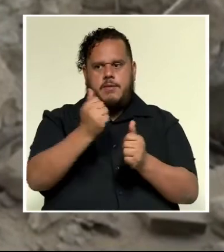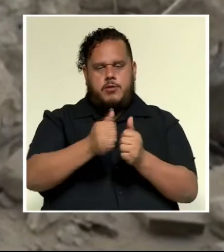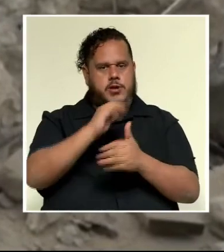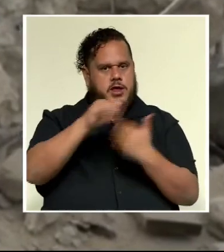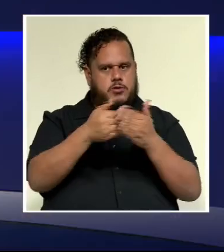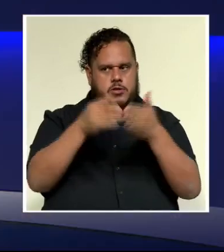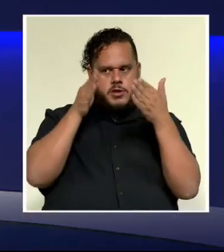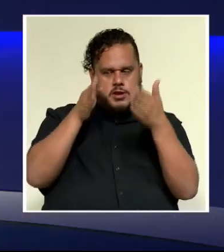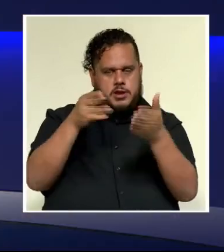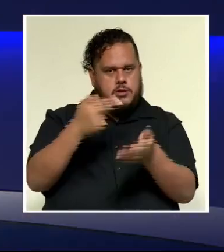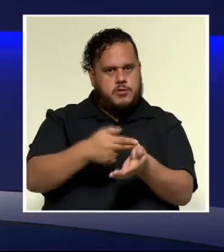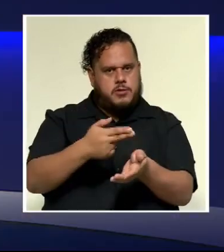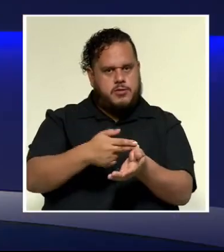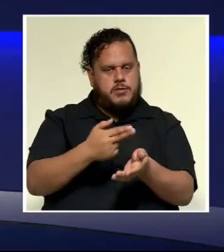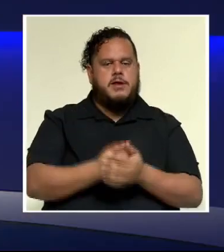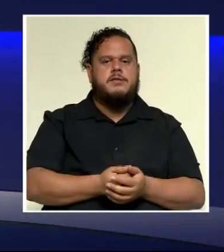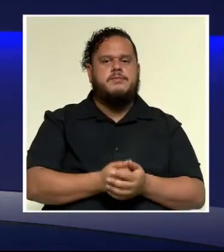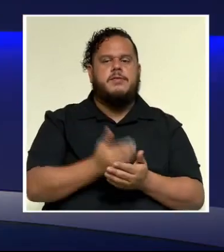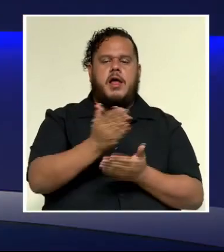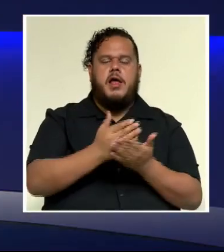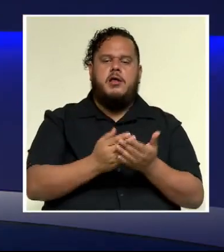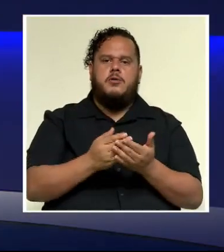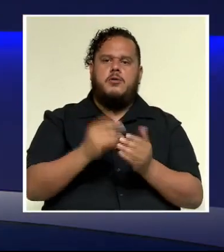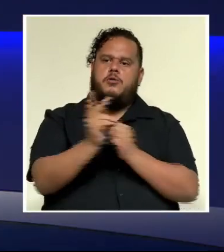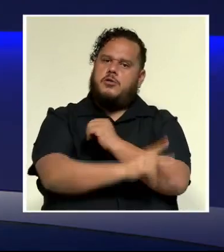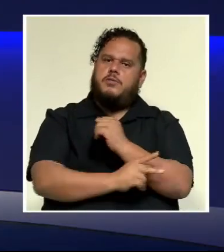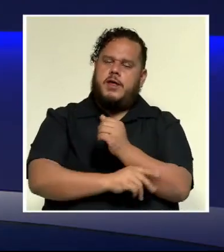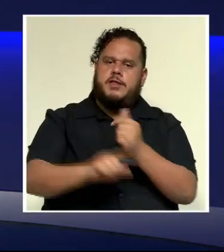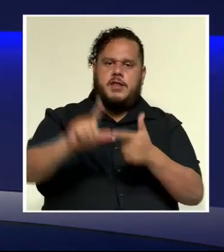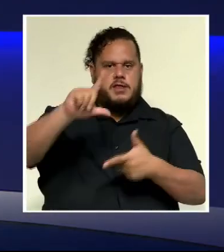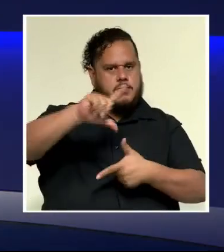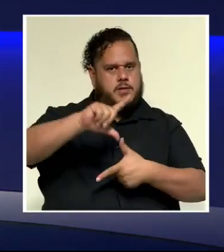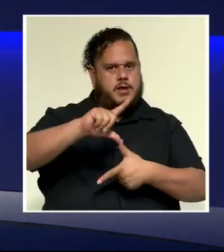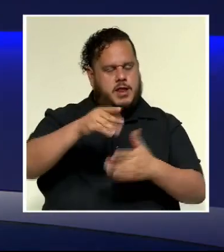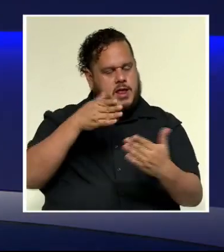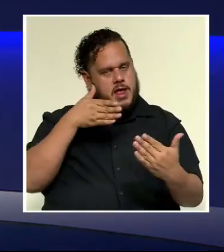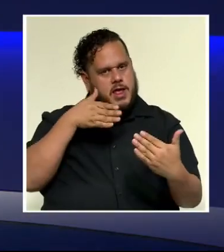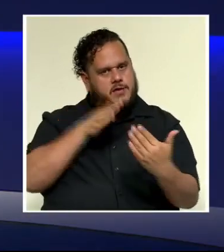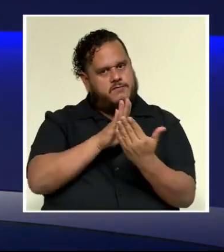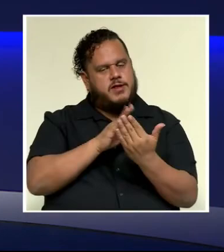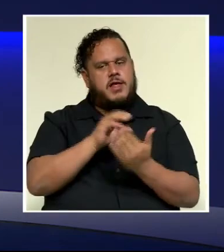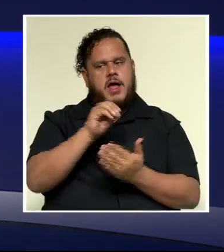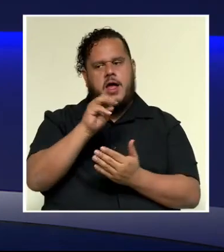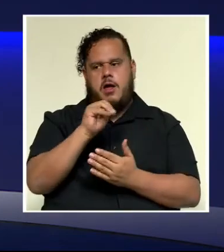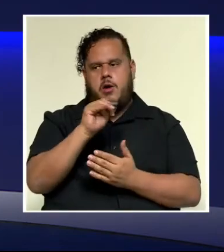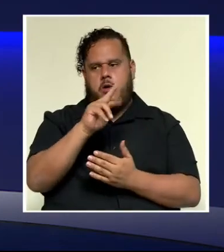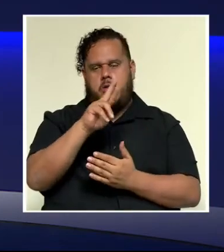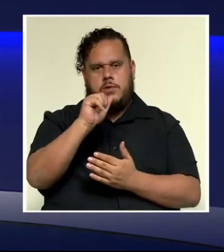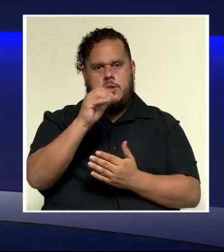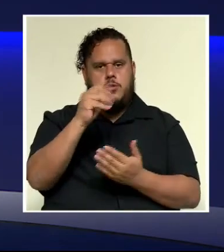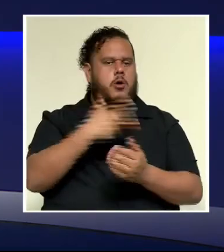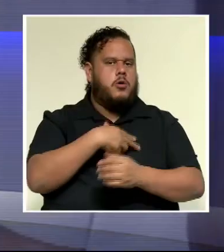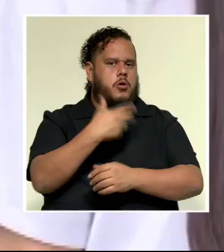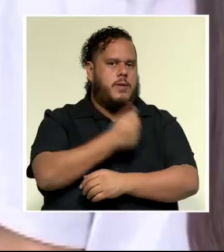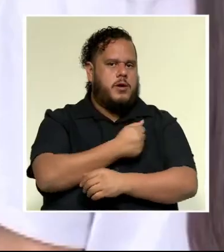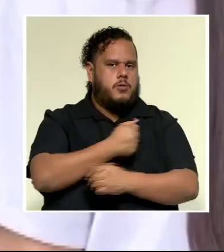hospitales. Algunos países de América Latina enfrentan a Omicron entre dosis de refuerzos y escasez de